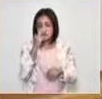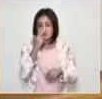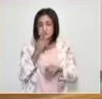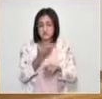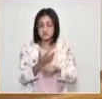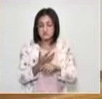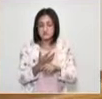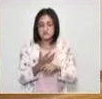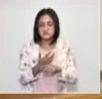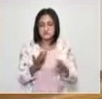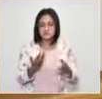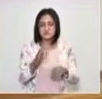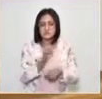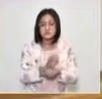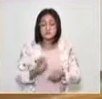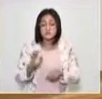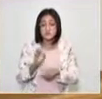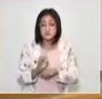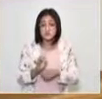Entonces,